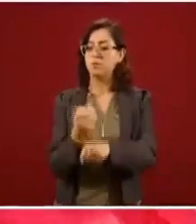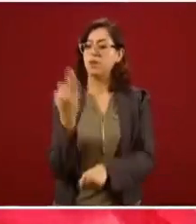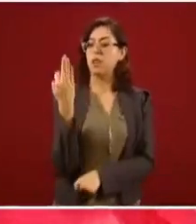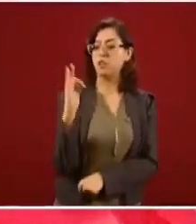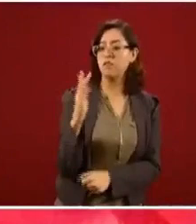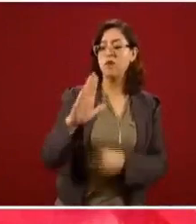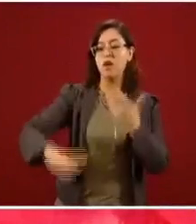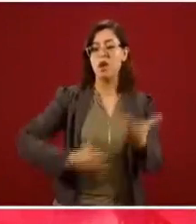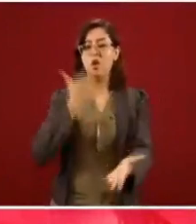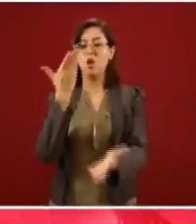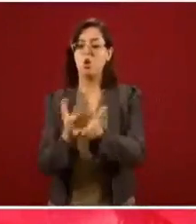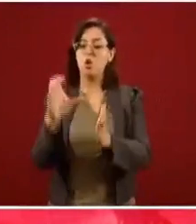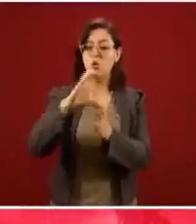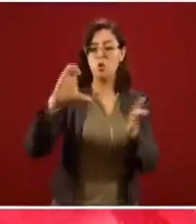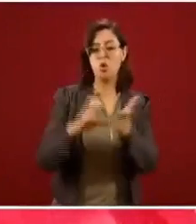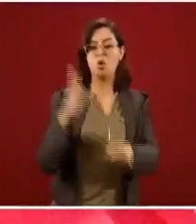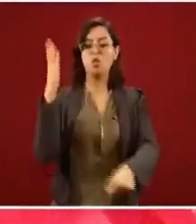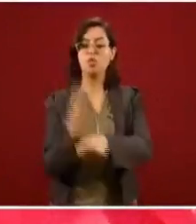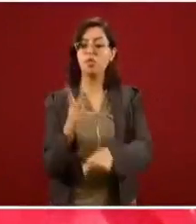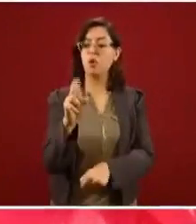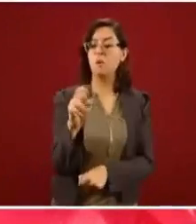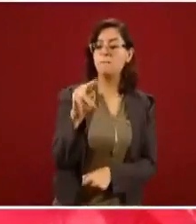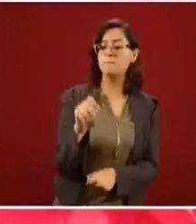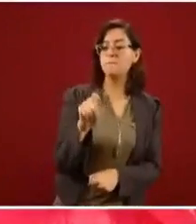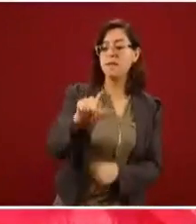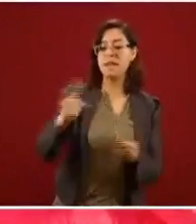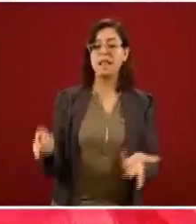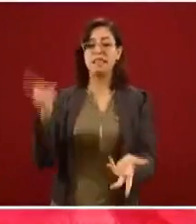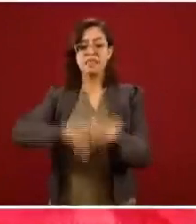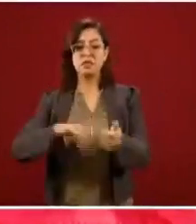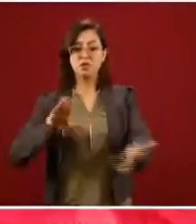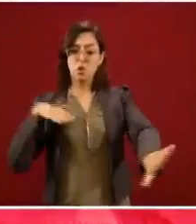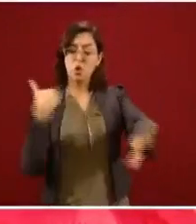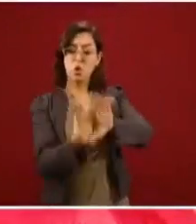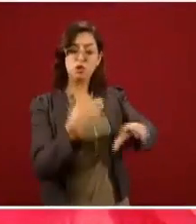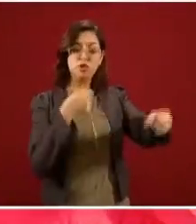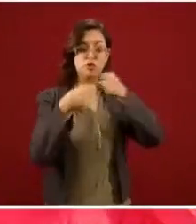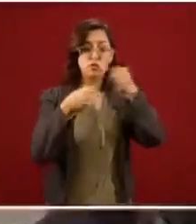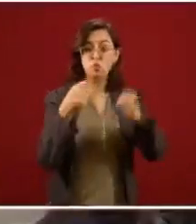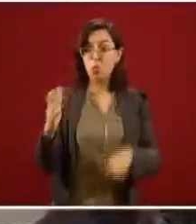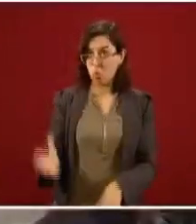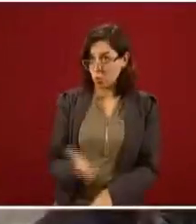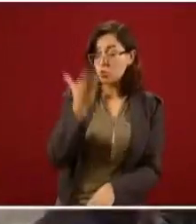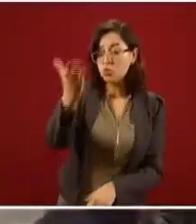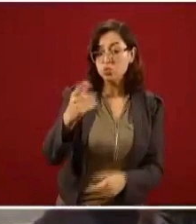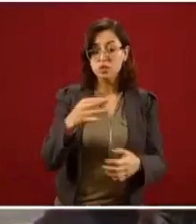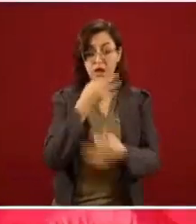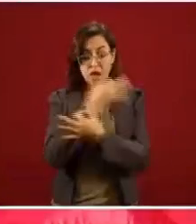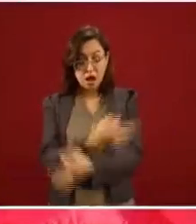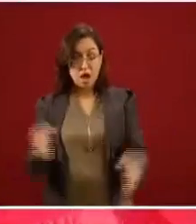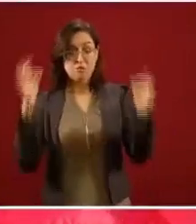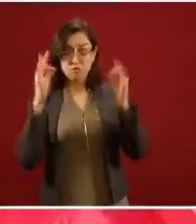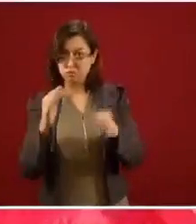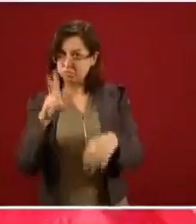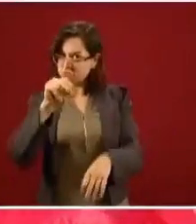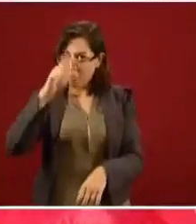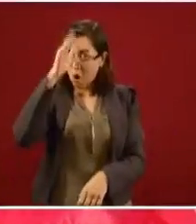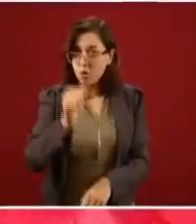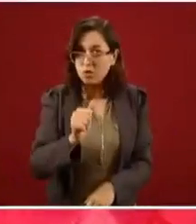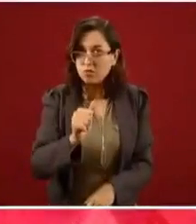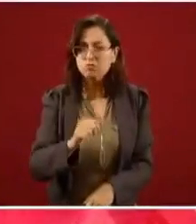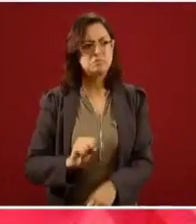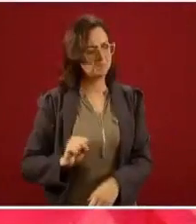código penal único que contenga este tipo de medidas, ¿usted desde esta tribuna las va a condenar? Claro que sí, pero